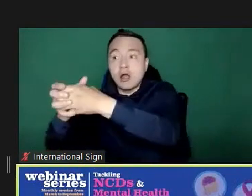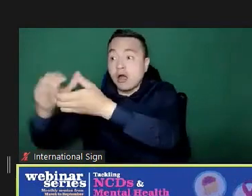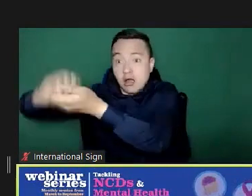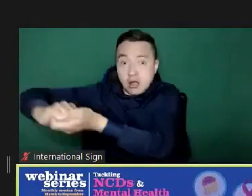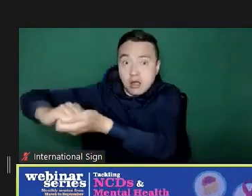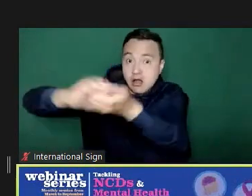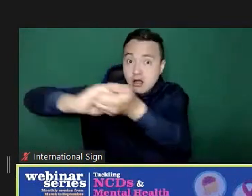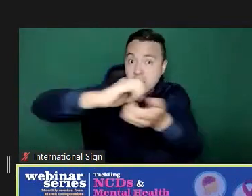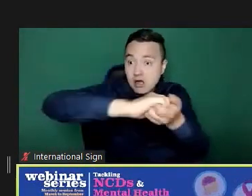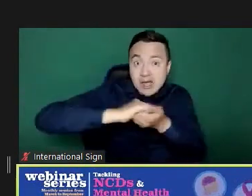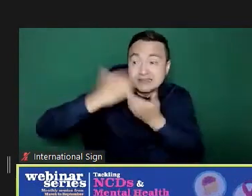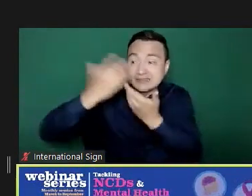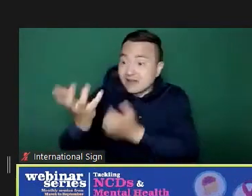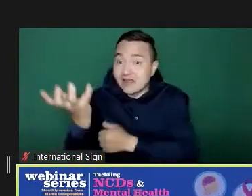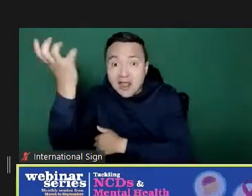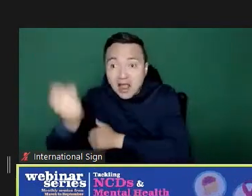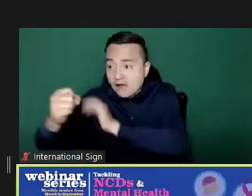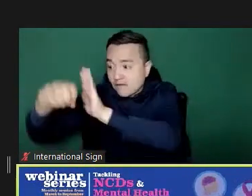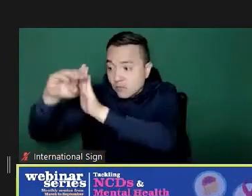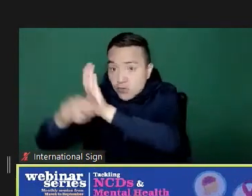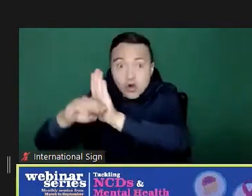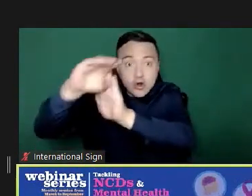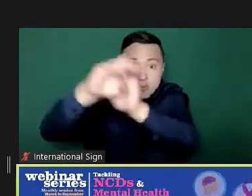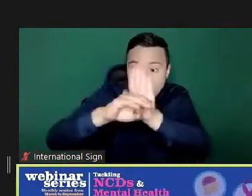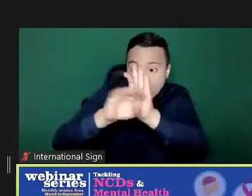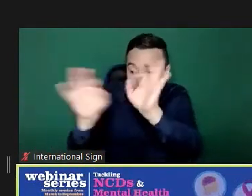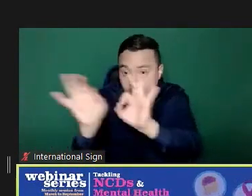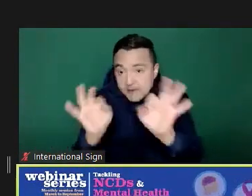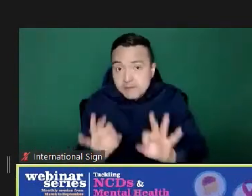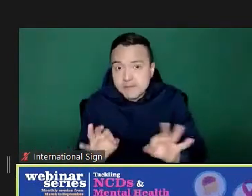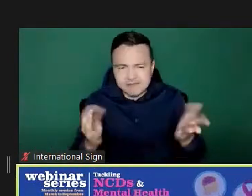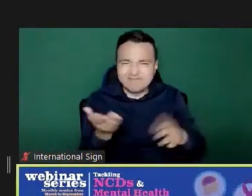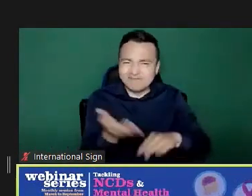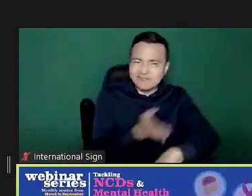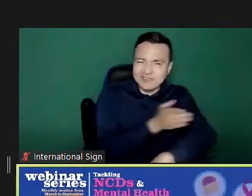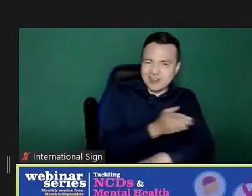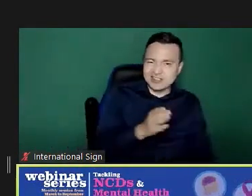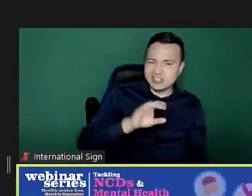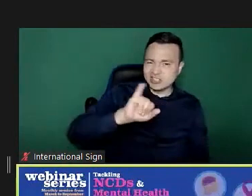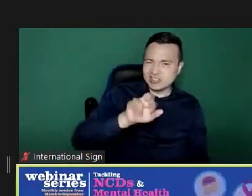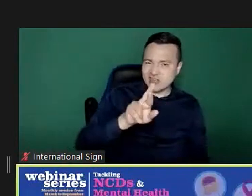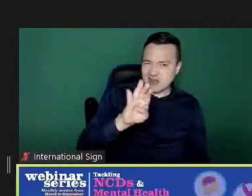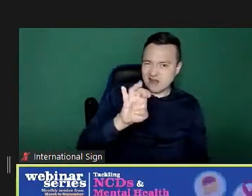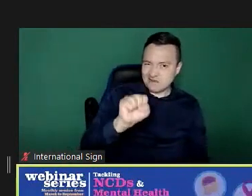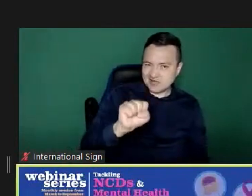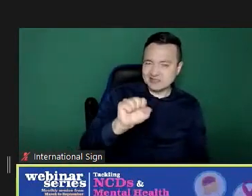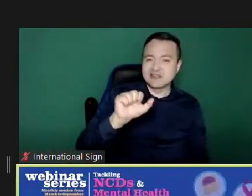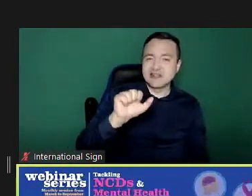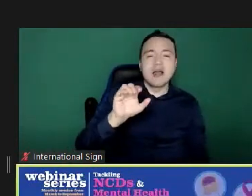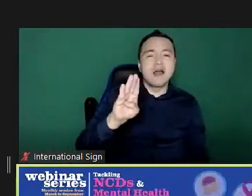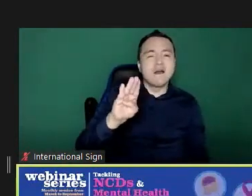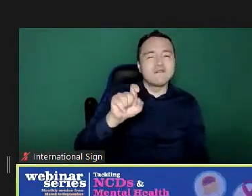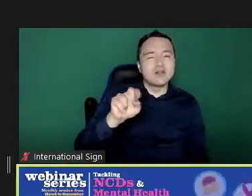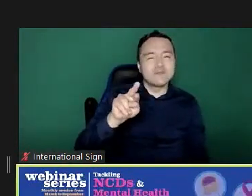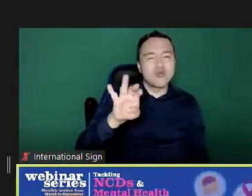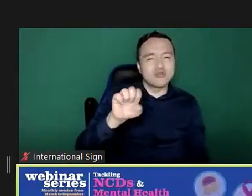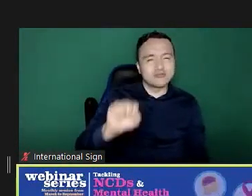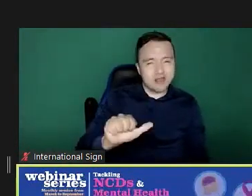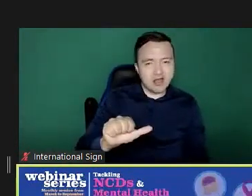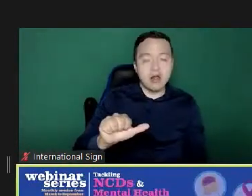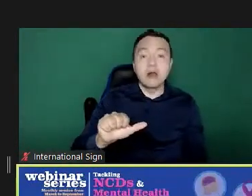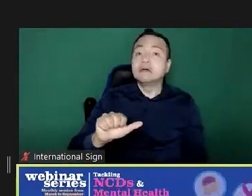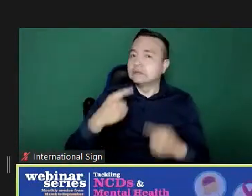y los programas prioritarios. Como dijo el doctor Barbosa, hay que conservarlos durante la pandemia y en el futuro, si es que hemos de lograr la